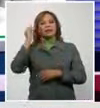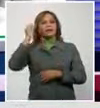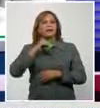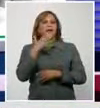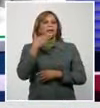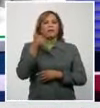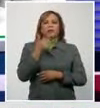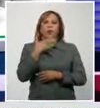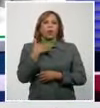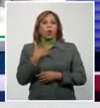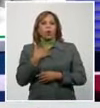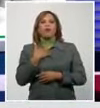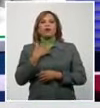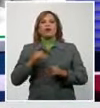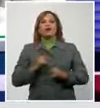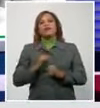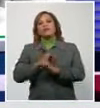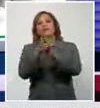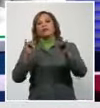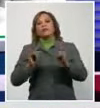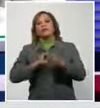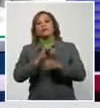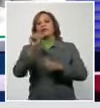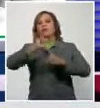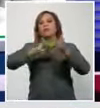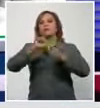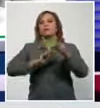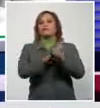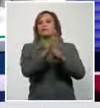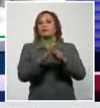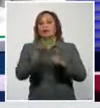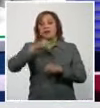es la información sobre el comportamiento de la enfermedad en Cuba y el resto del mundo.